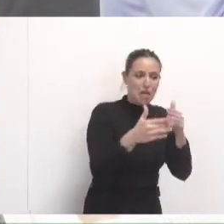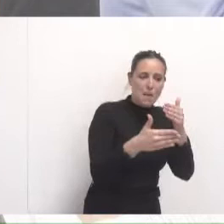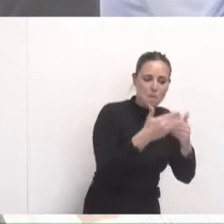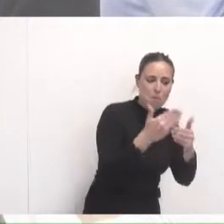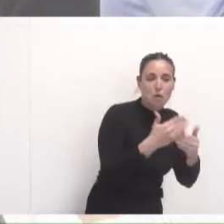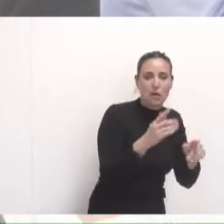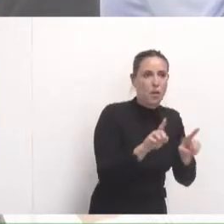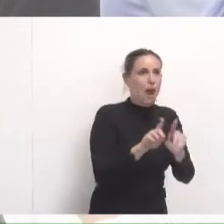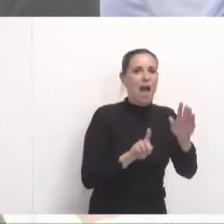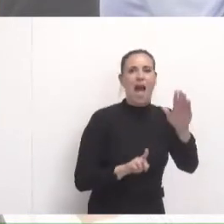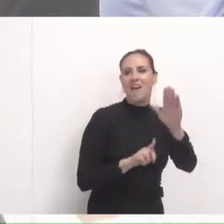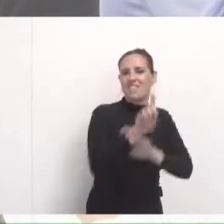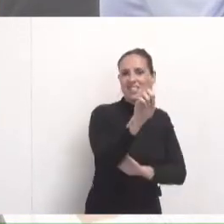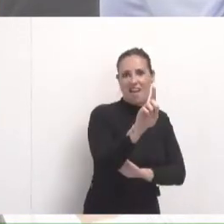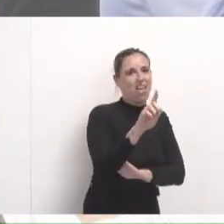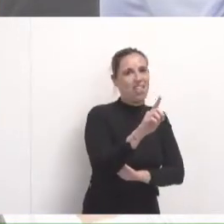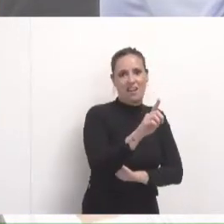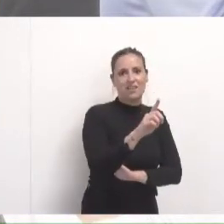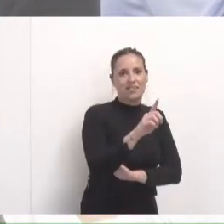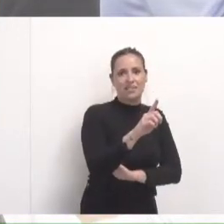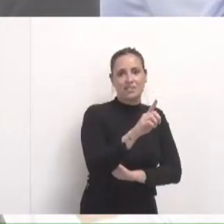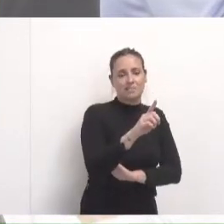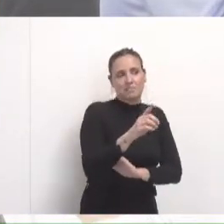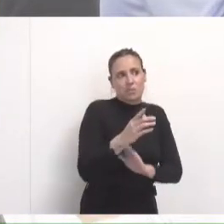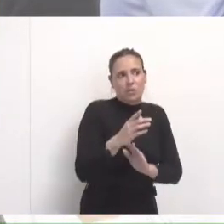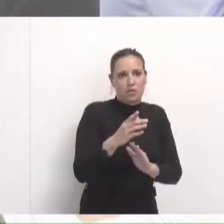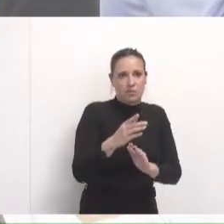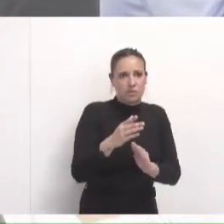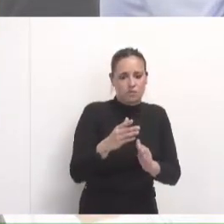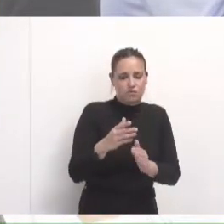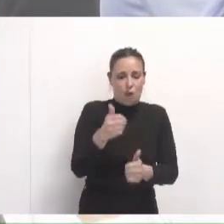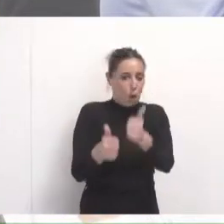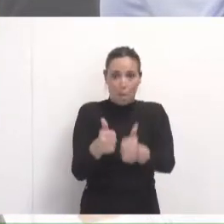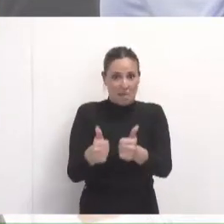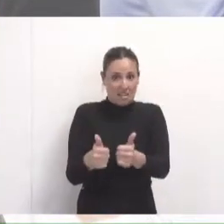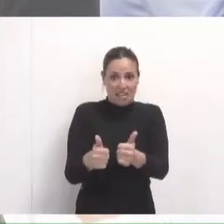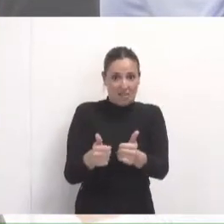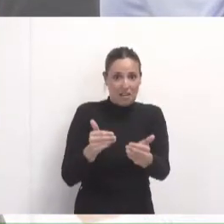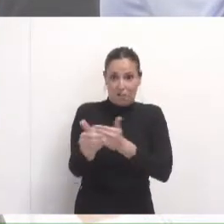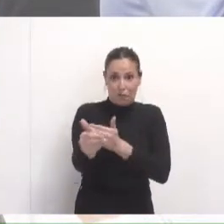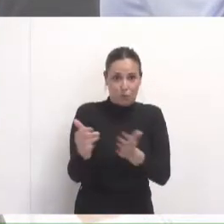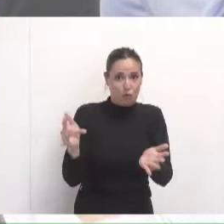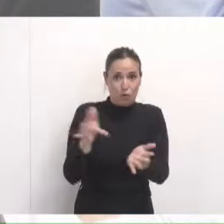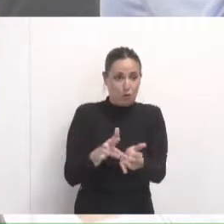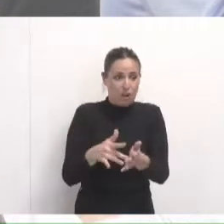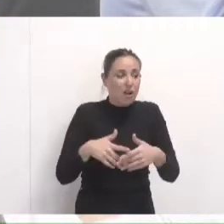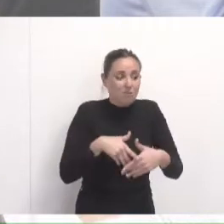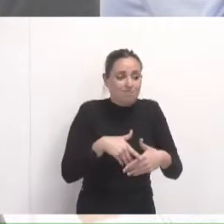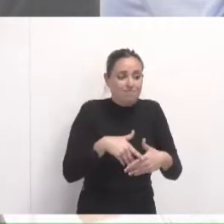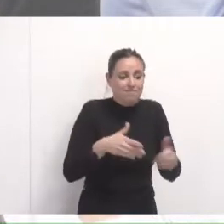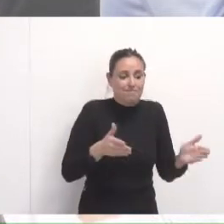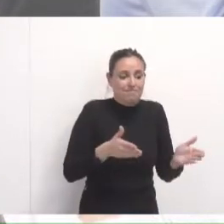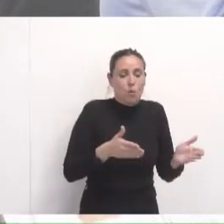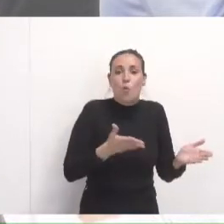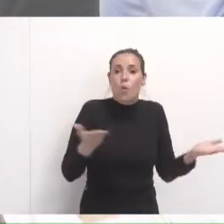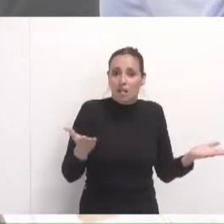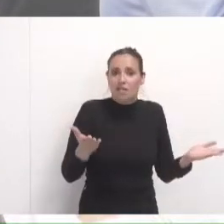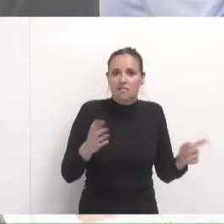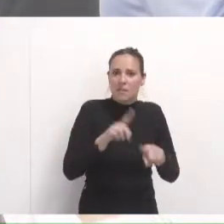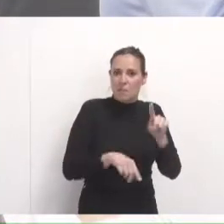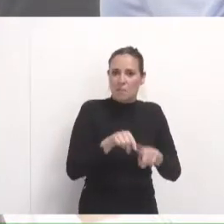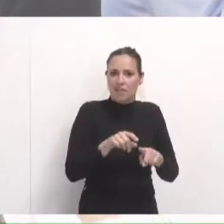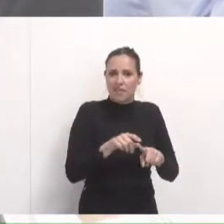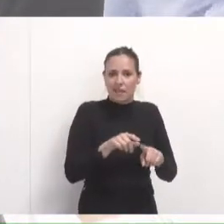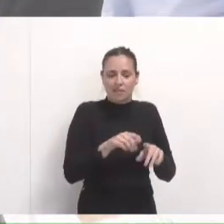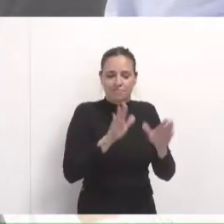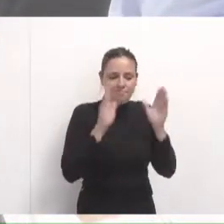más avanzadas, incluso las sociedades en un futuro más competitivas, serán aquellas que tengan en cuenta todos estos aspectos de